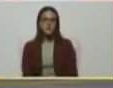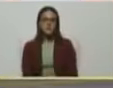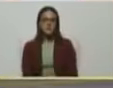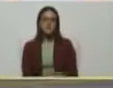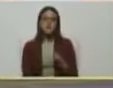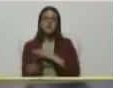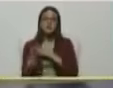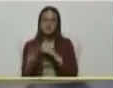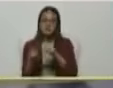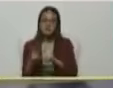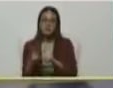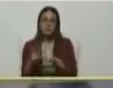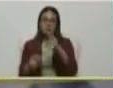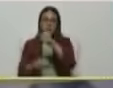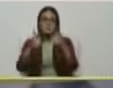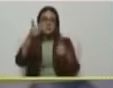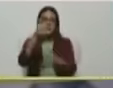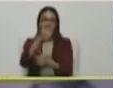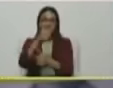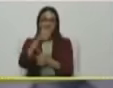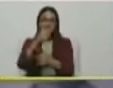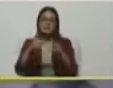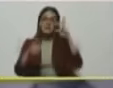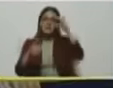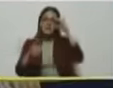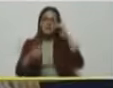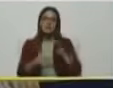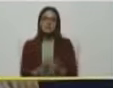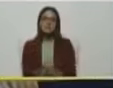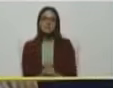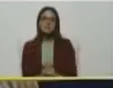Señora vicepresidenta, compañera Delcy Rodríguez,